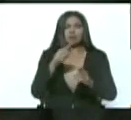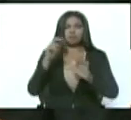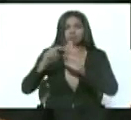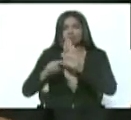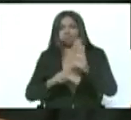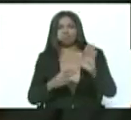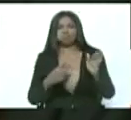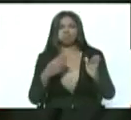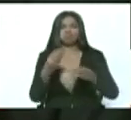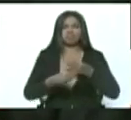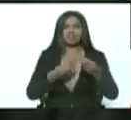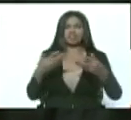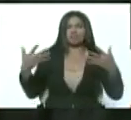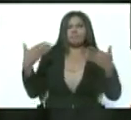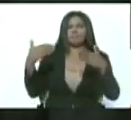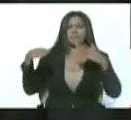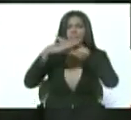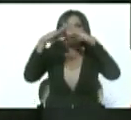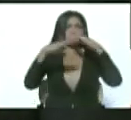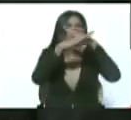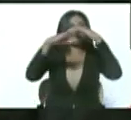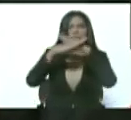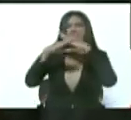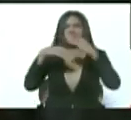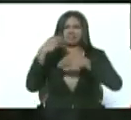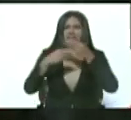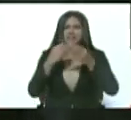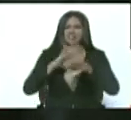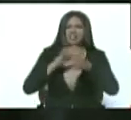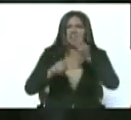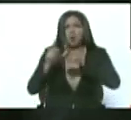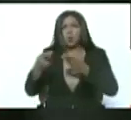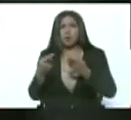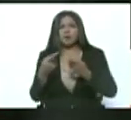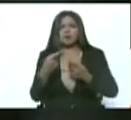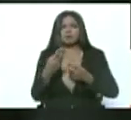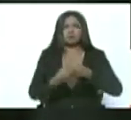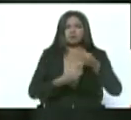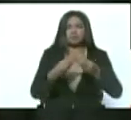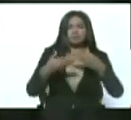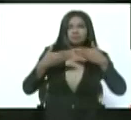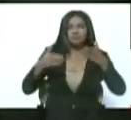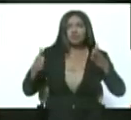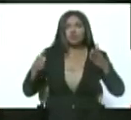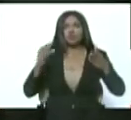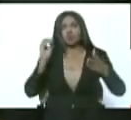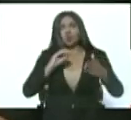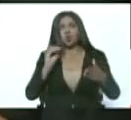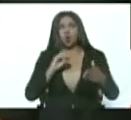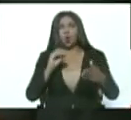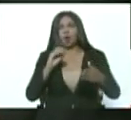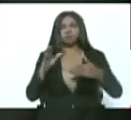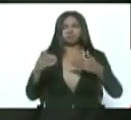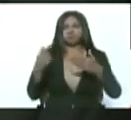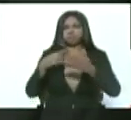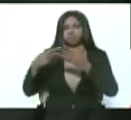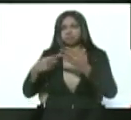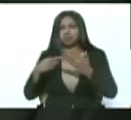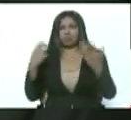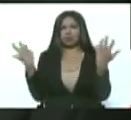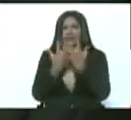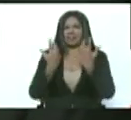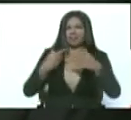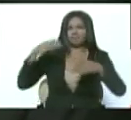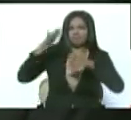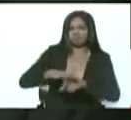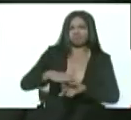coercitivas unilaterales o sanciones puede ser en algunos casos el preámbulo o puede ser en otros casos ya herramientas de guerra y